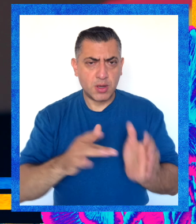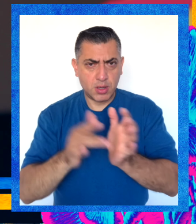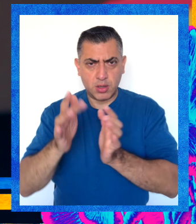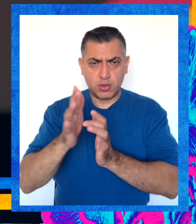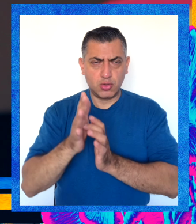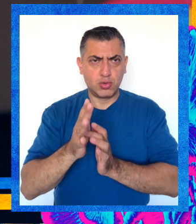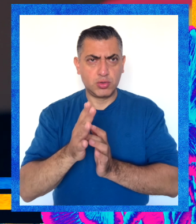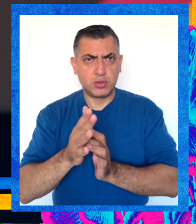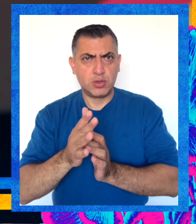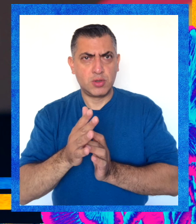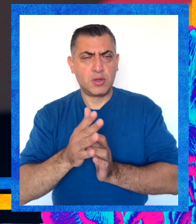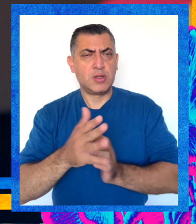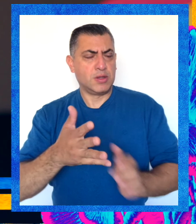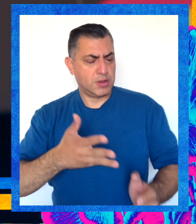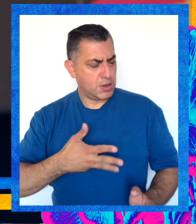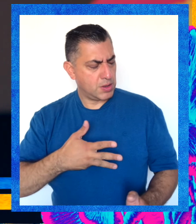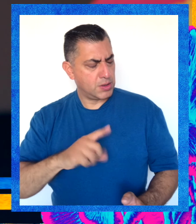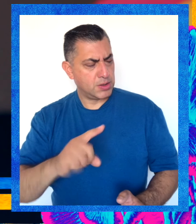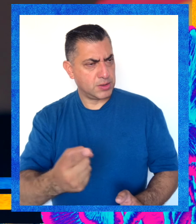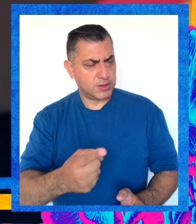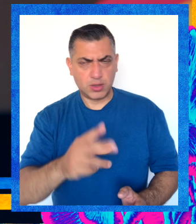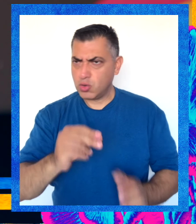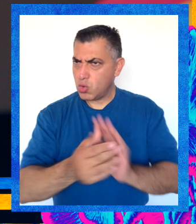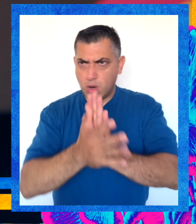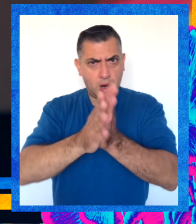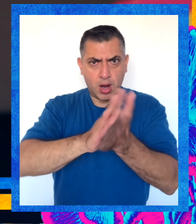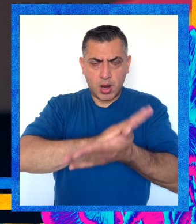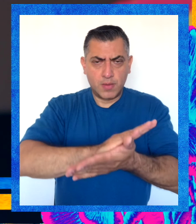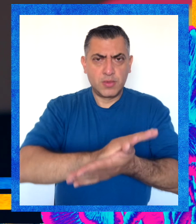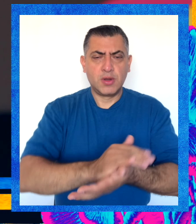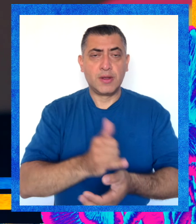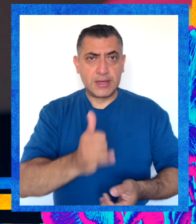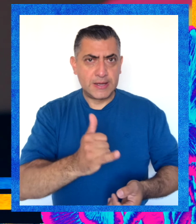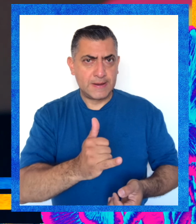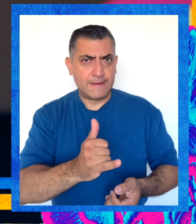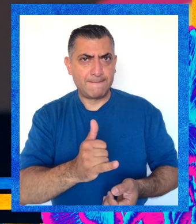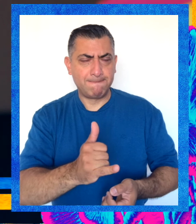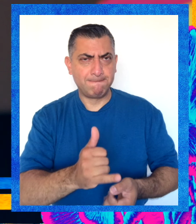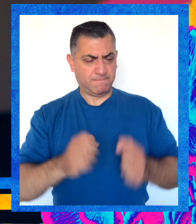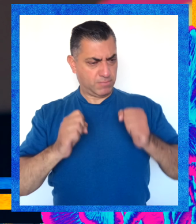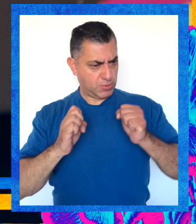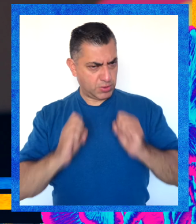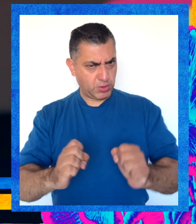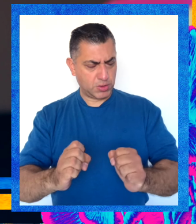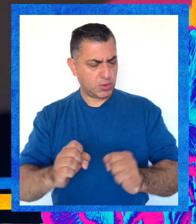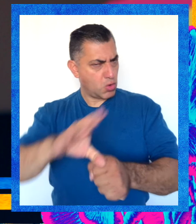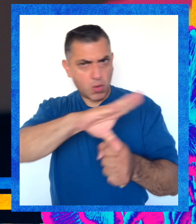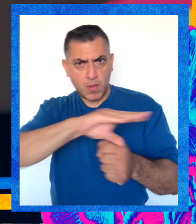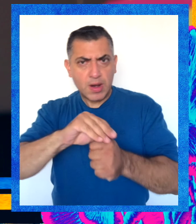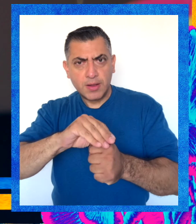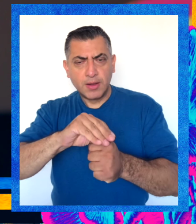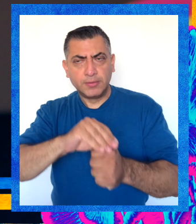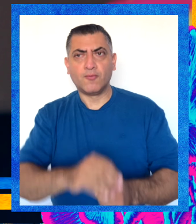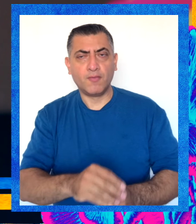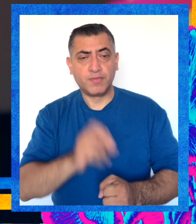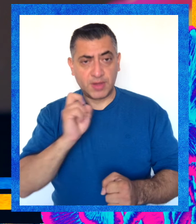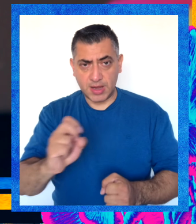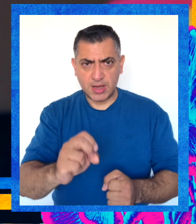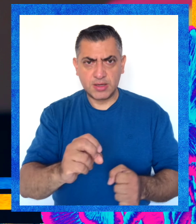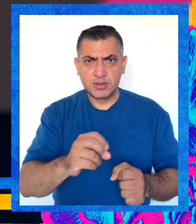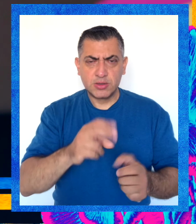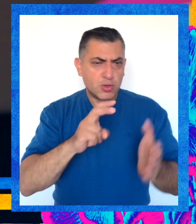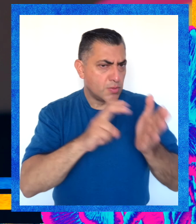tiene auto existencia inmutabilidad y también tiene presencia absoluta así que en estos